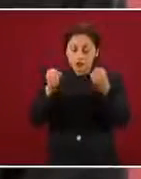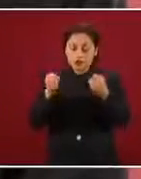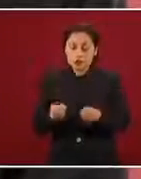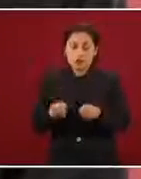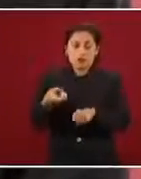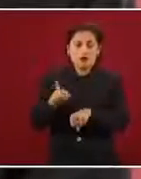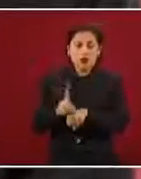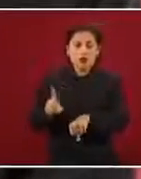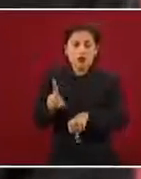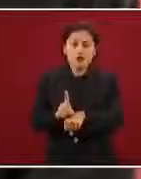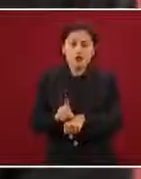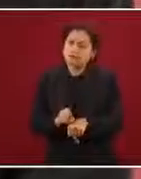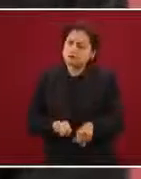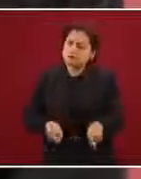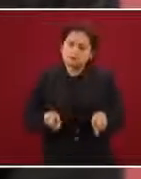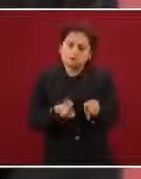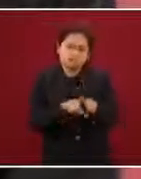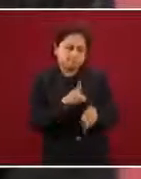Y